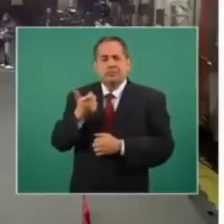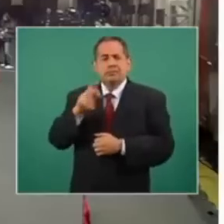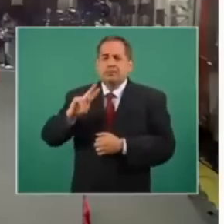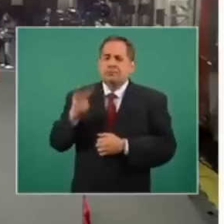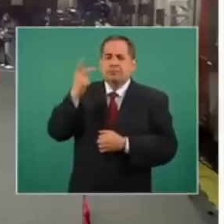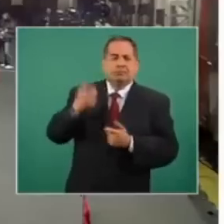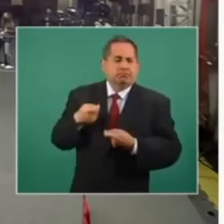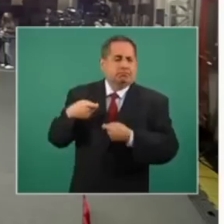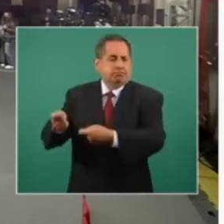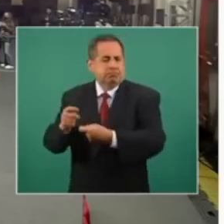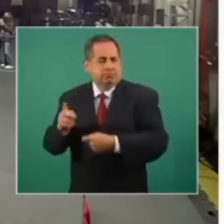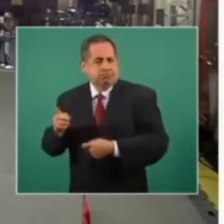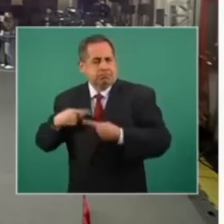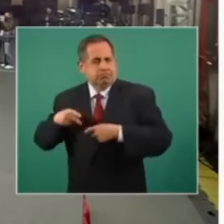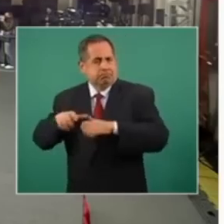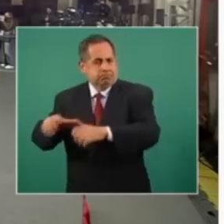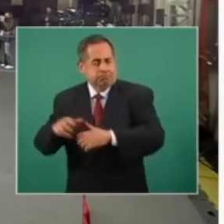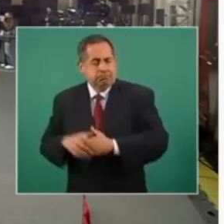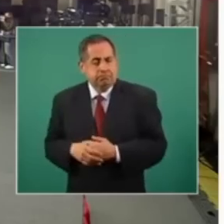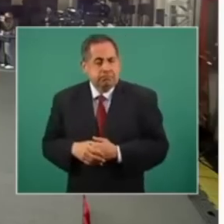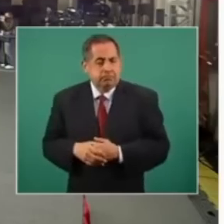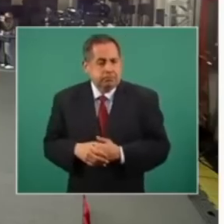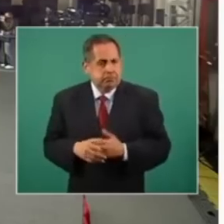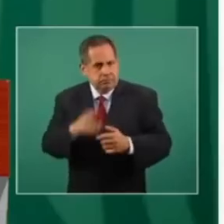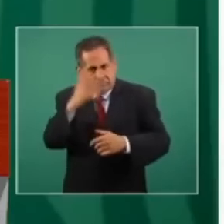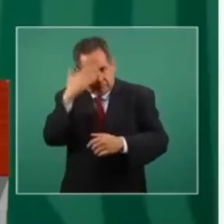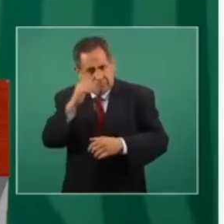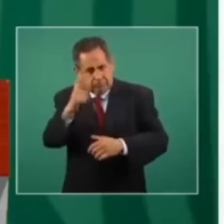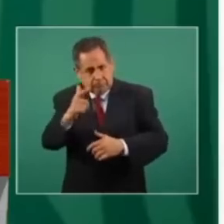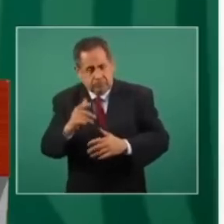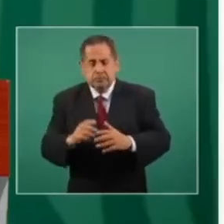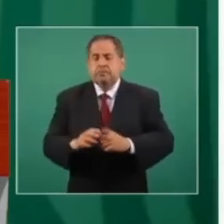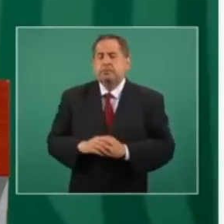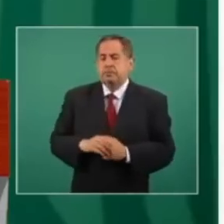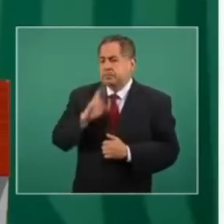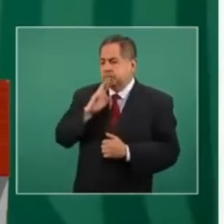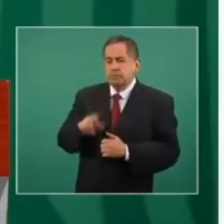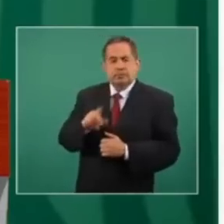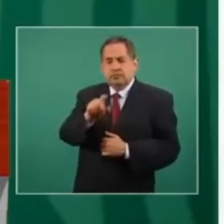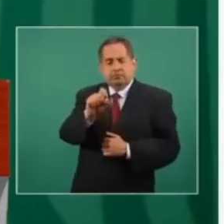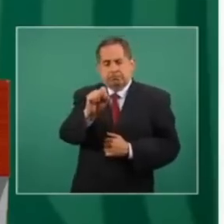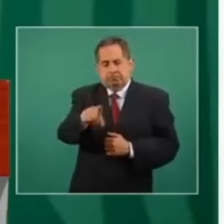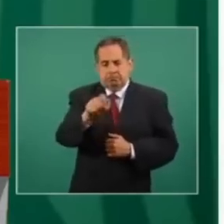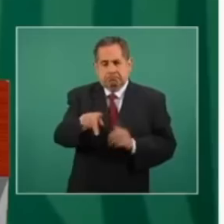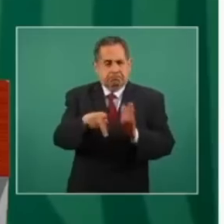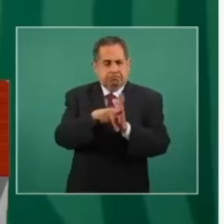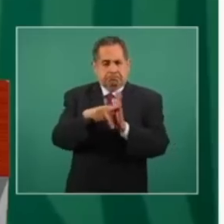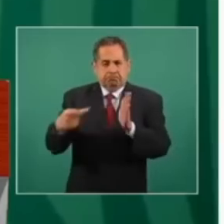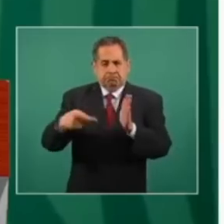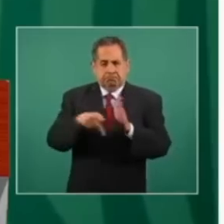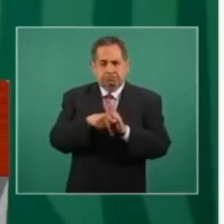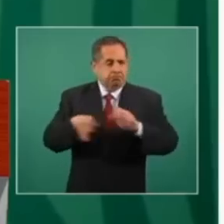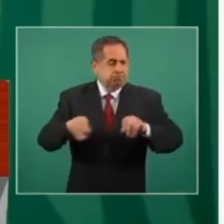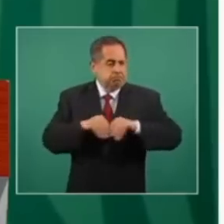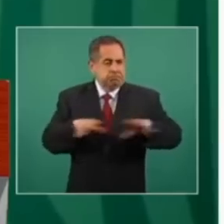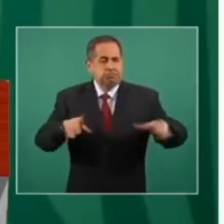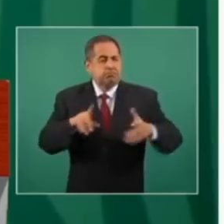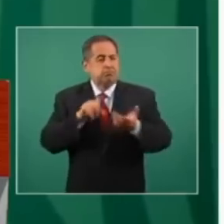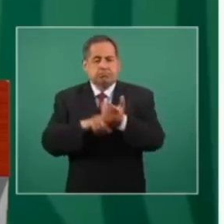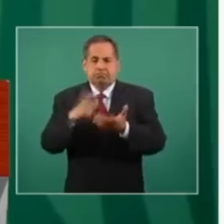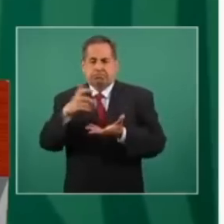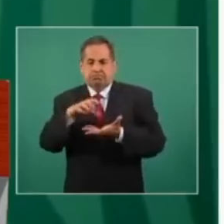información? La información que tengo es también de los periódicos, de estos montos que están en